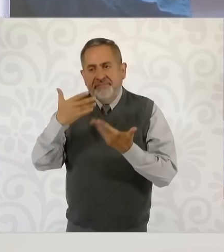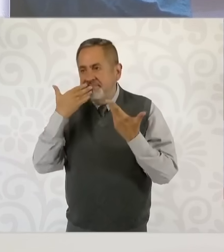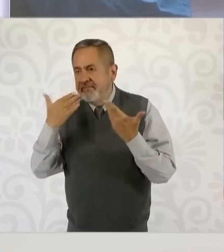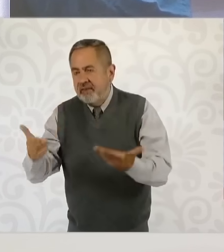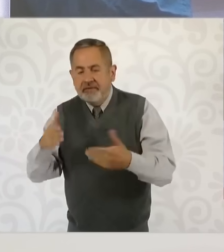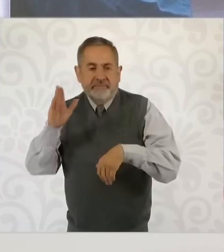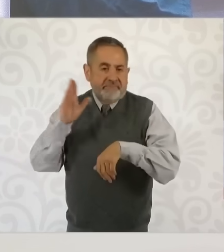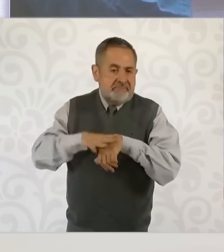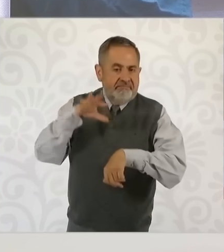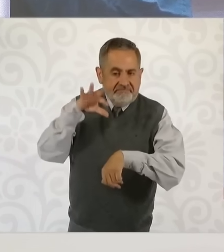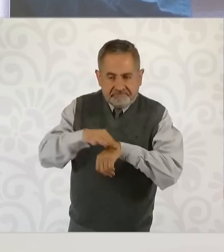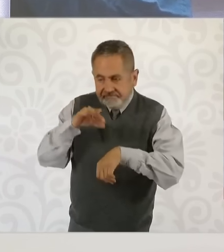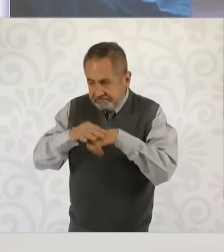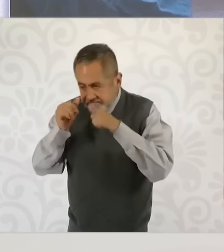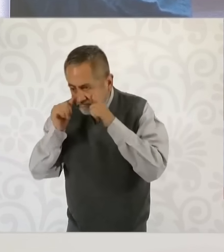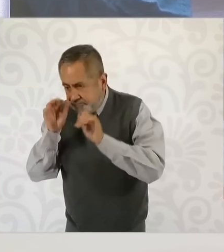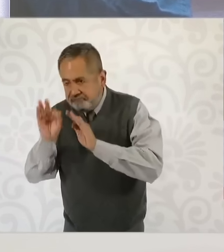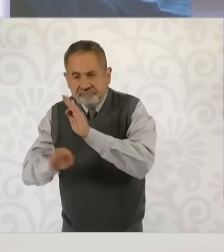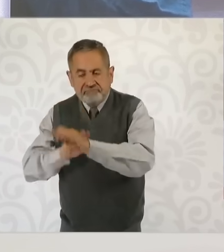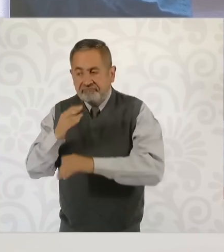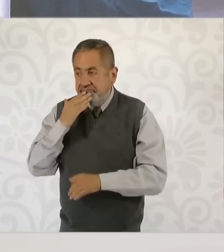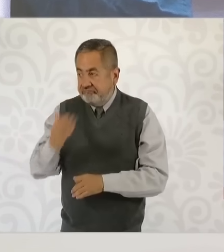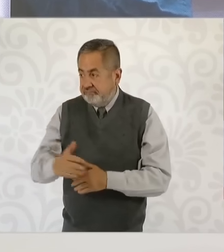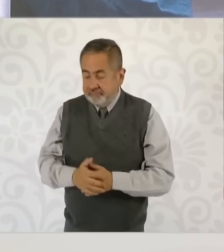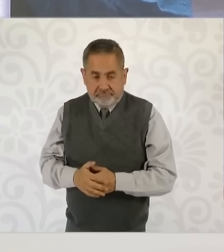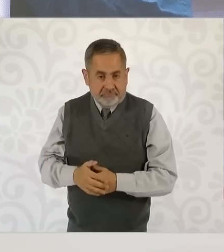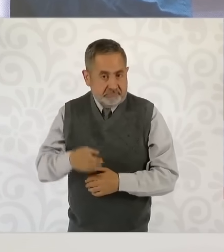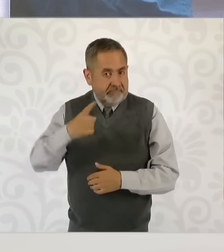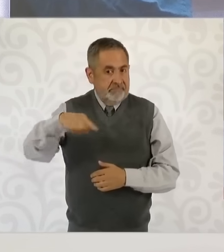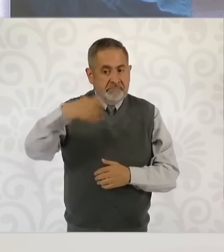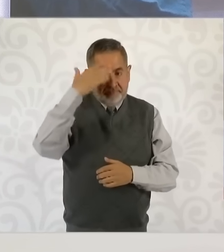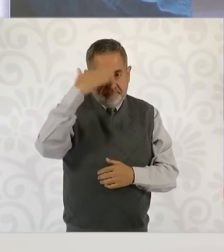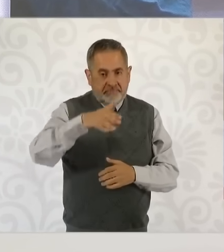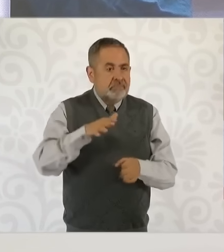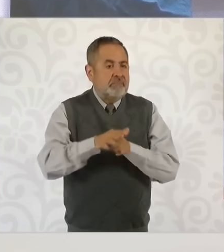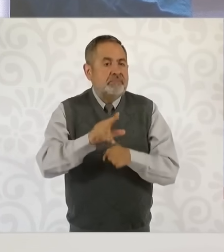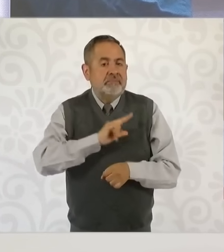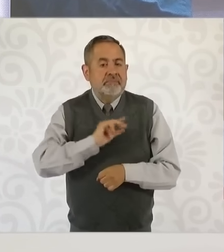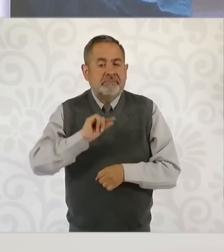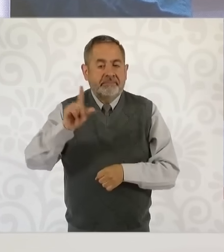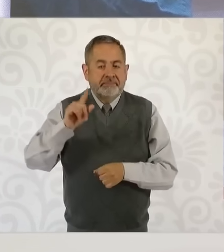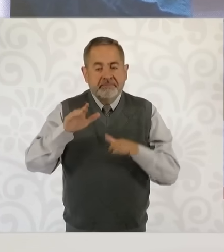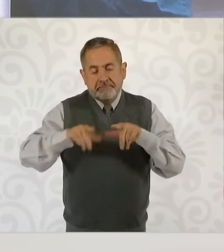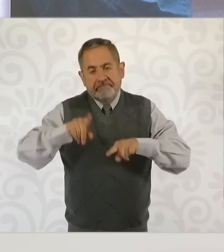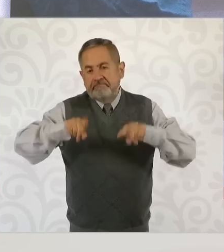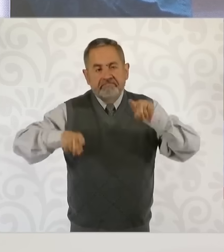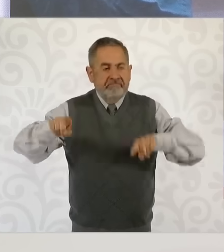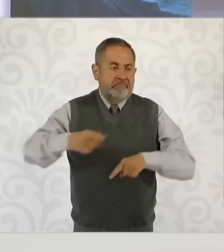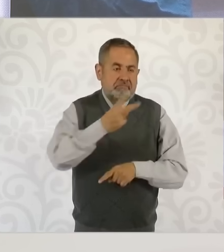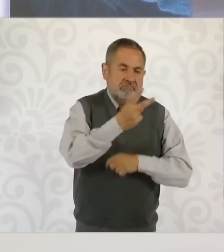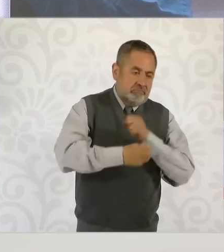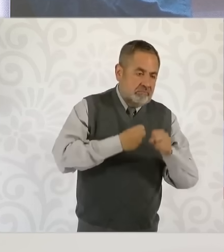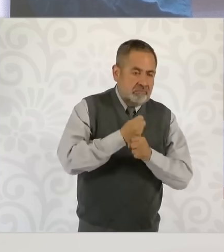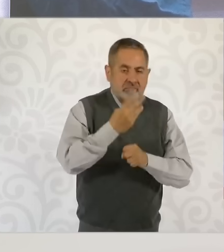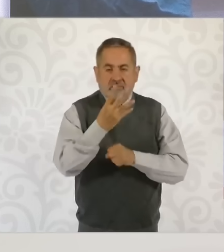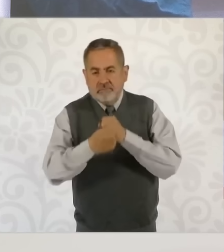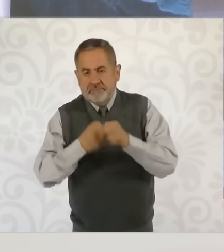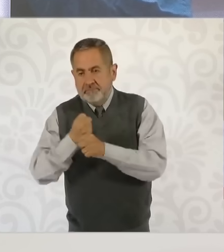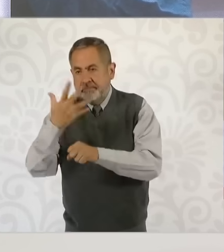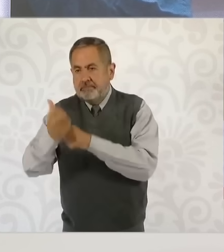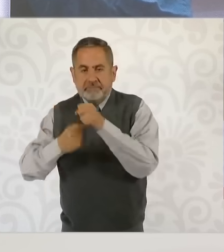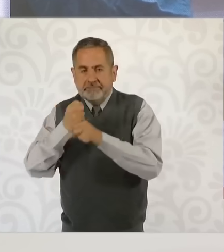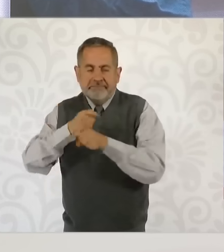más médicos especialistas. Pero como ustedes saben, una especialidad, dependiendo, pues puede tardar 2 años, 3 años, 4 años, 5